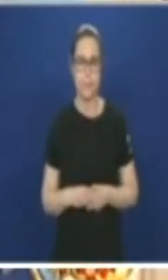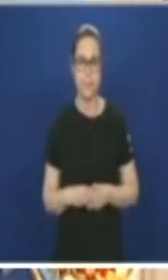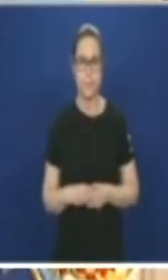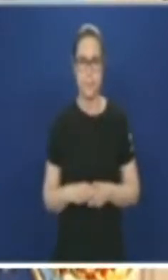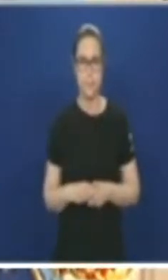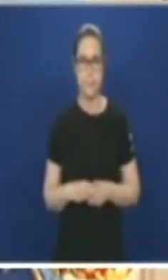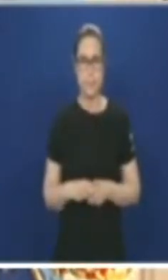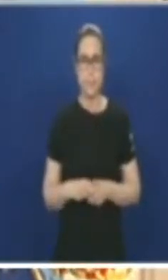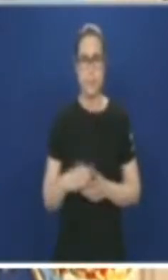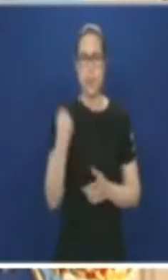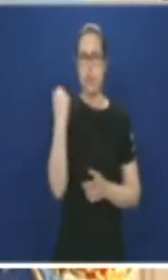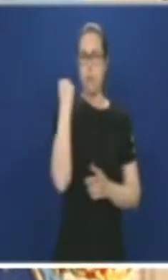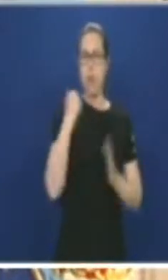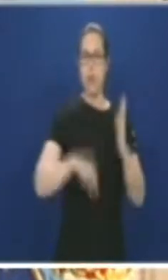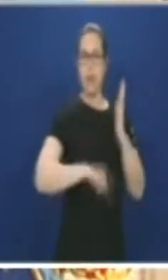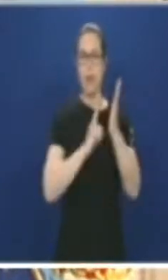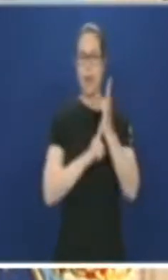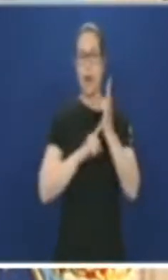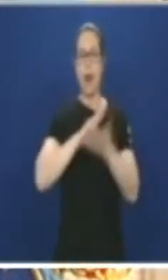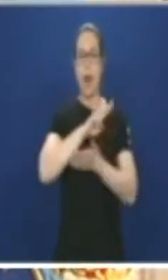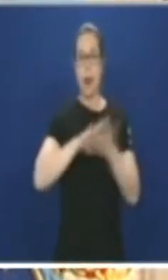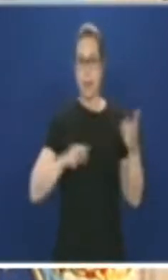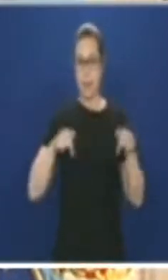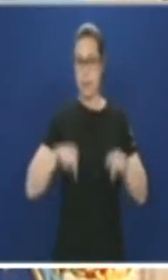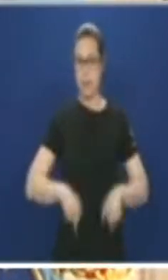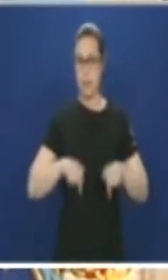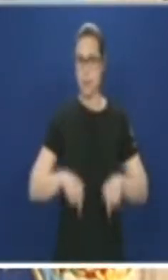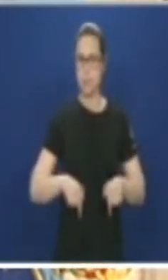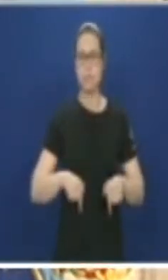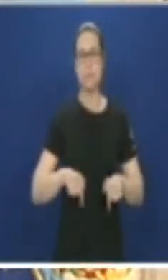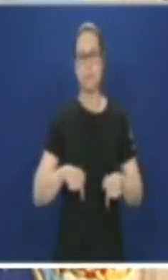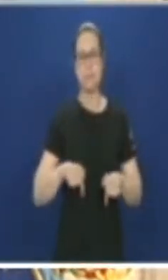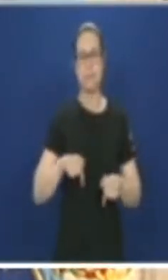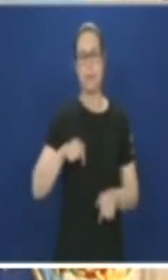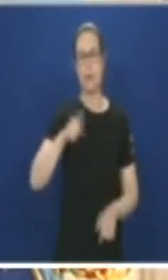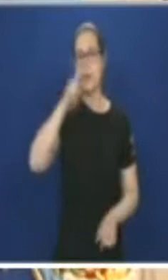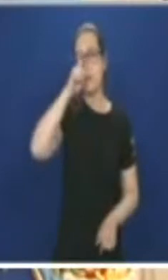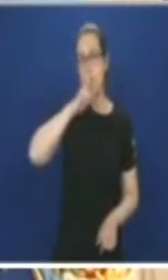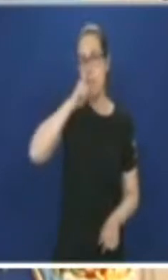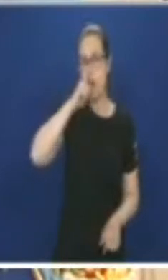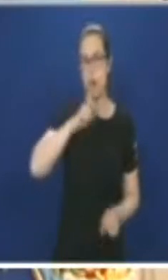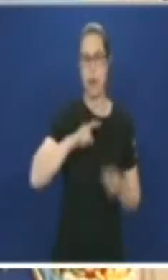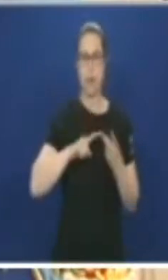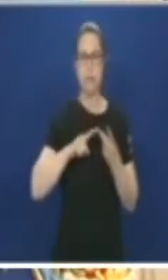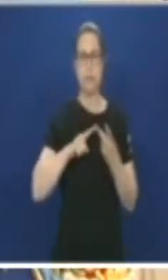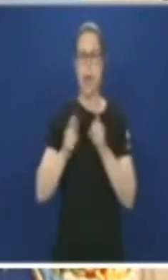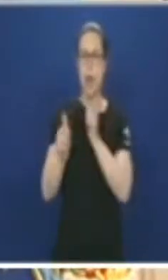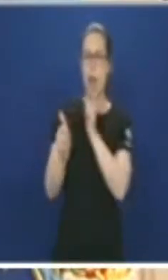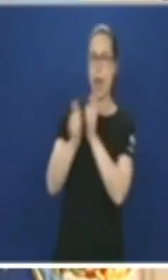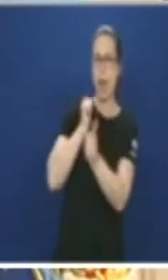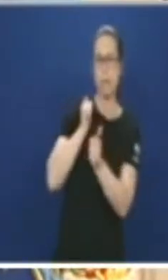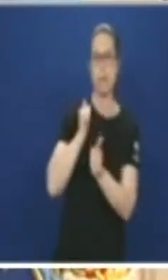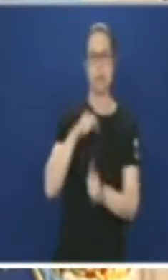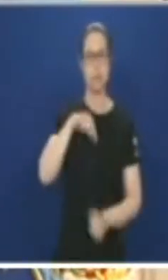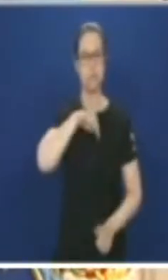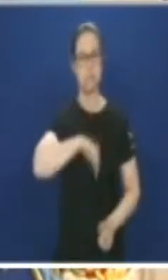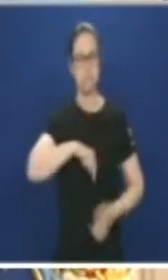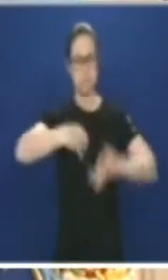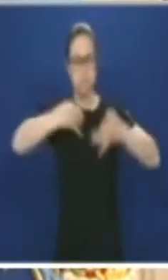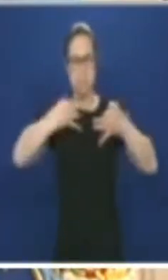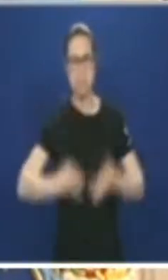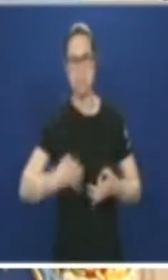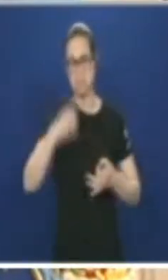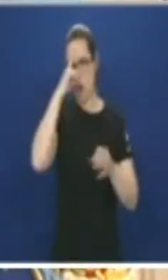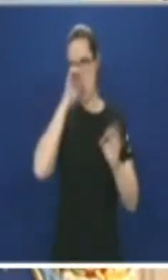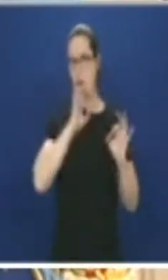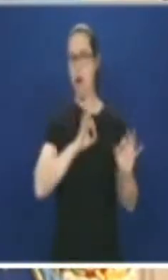Poder Legislativo Galego rendemos tributo á memoria, o exemplo de integridade, coherencia e